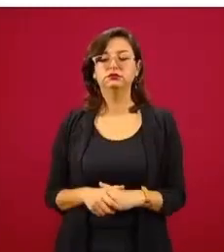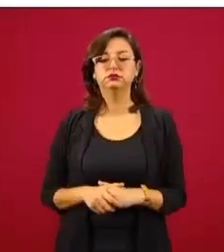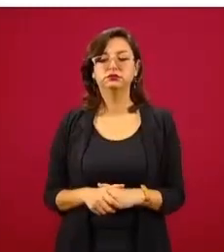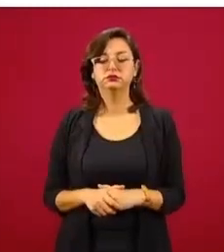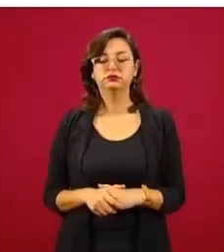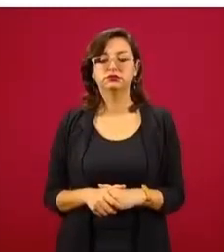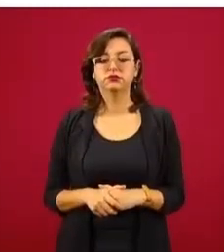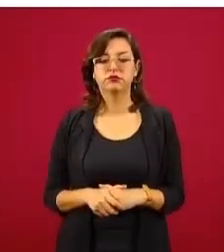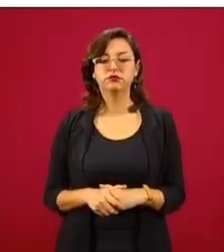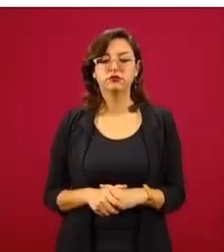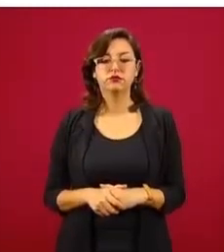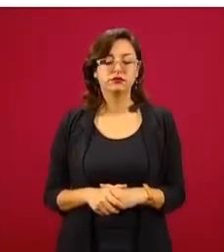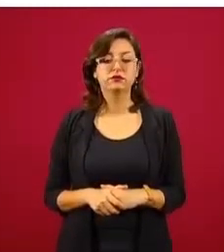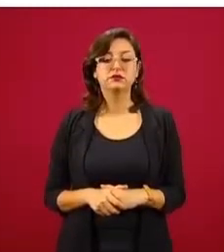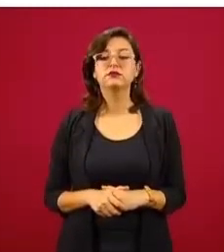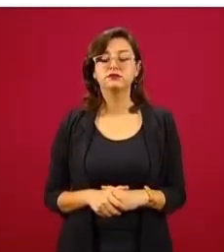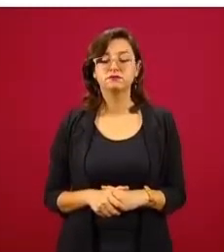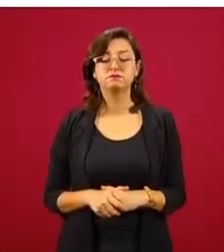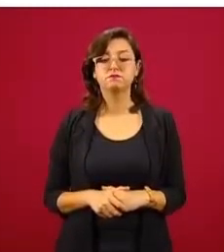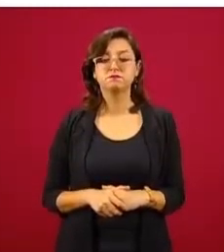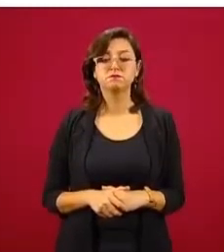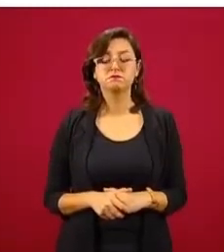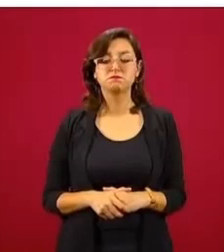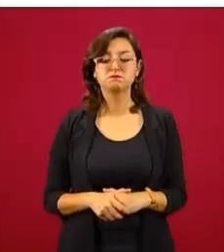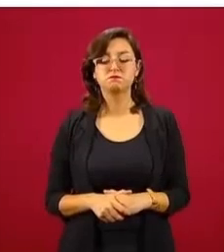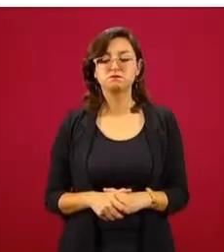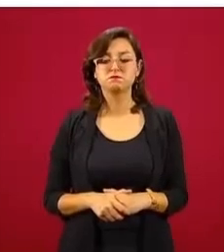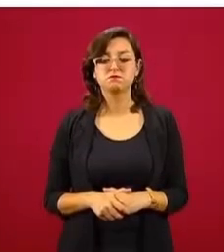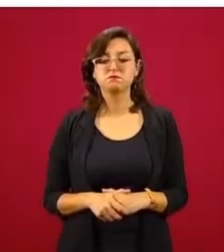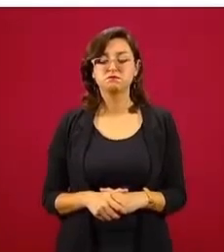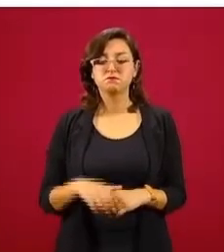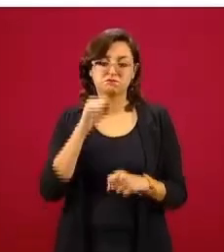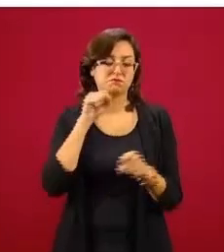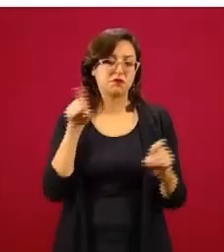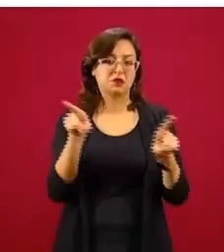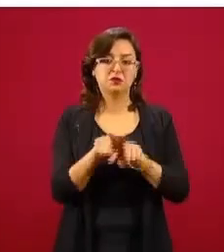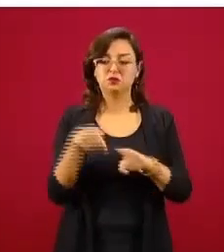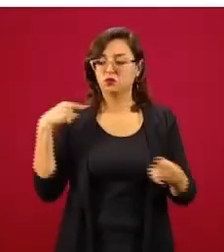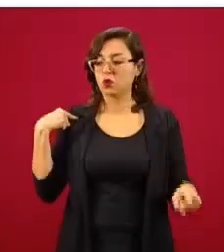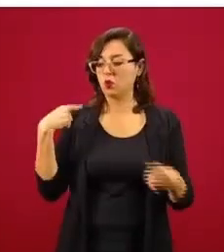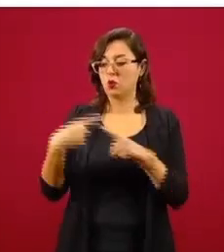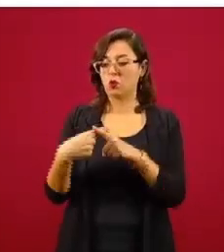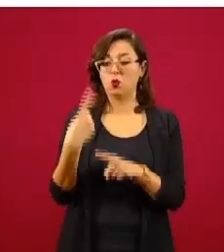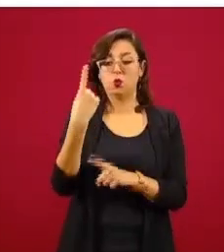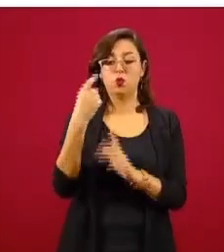y esto también se hizo en un mes